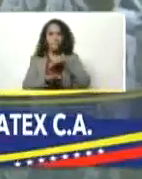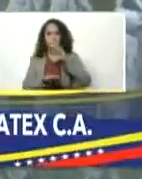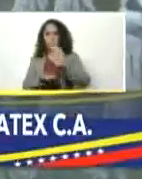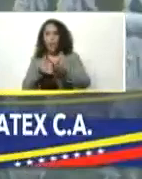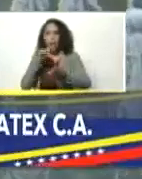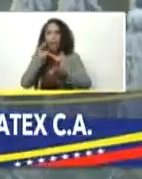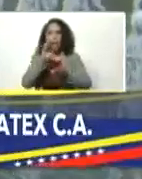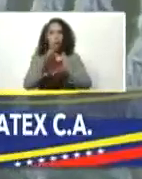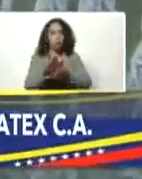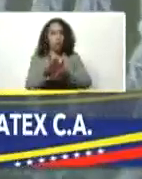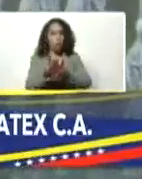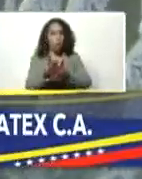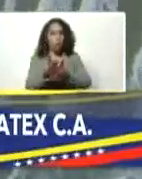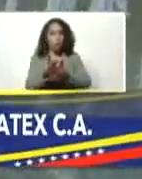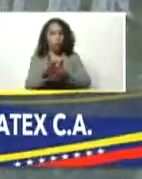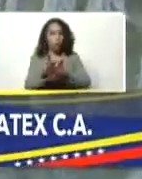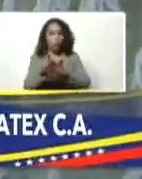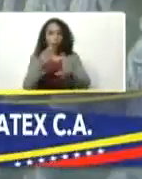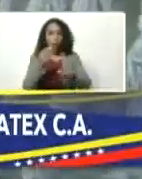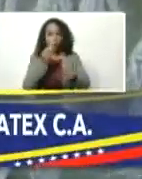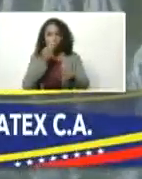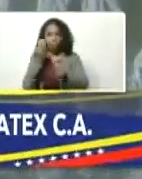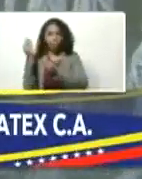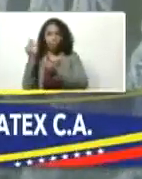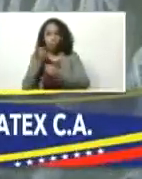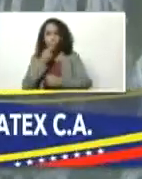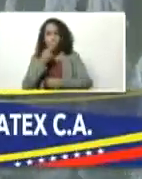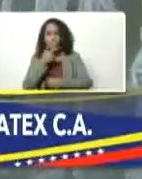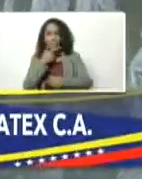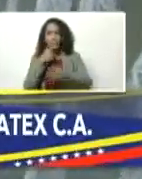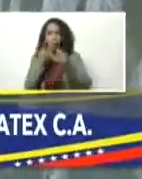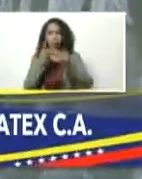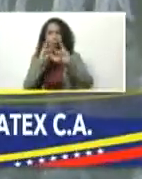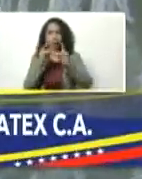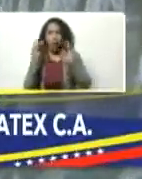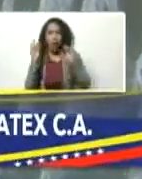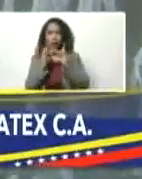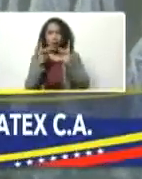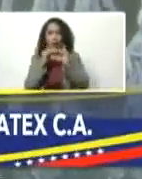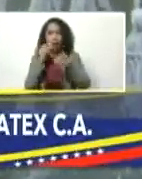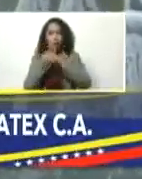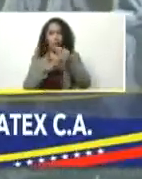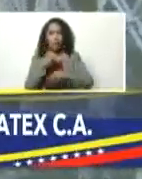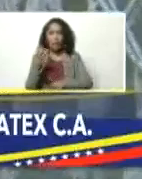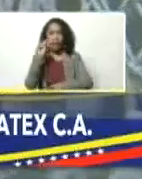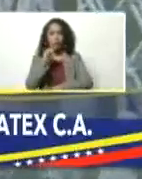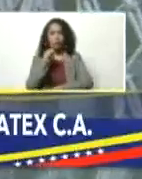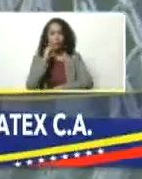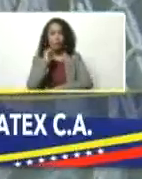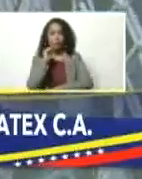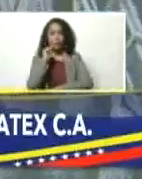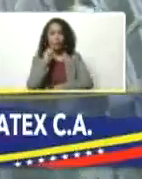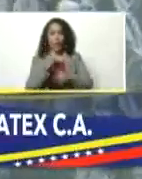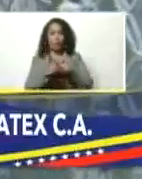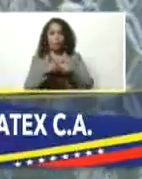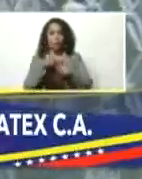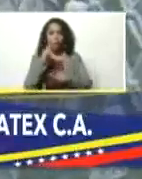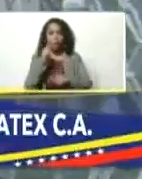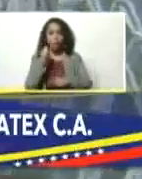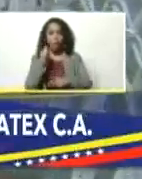la darle la belleza a las hamacas que se elaboran en Sictate. Continuamos